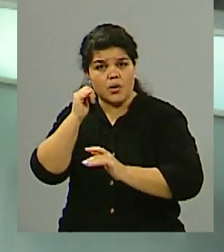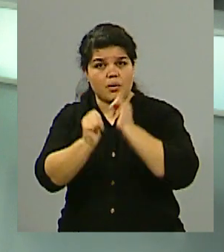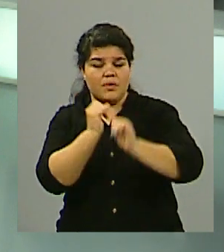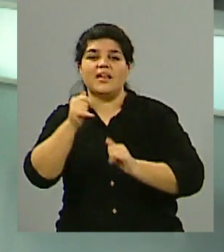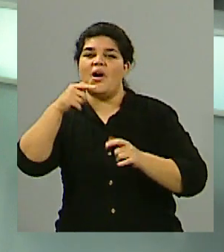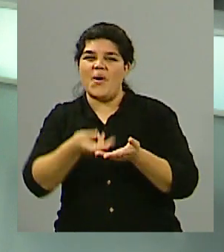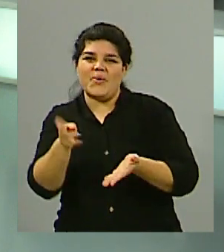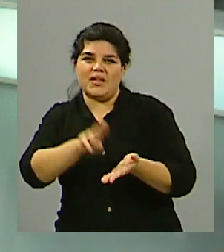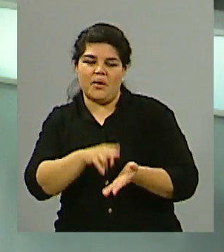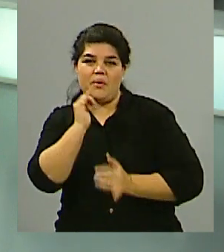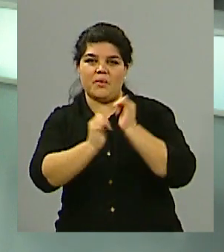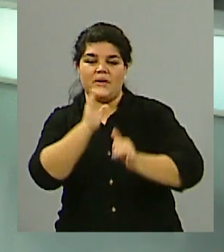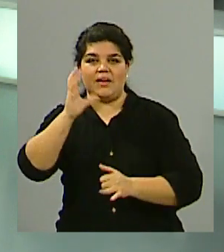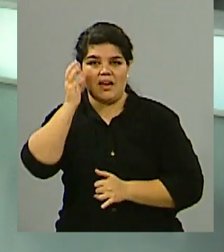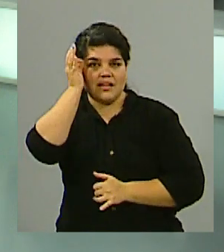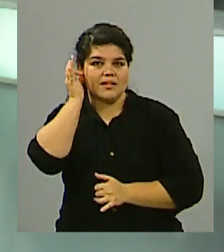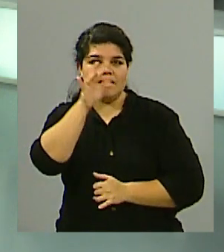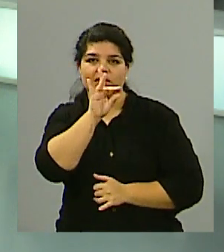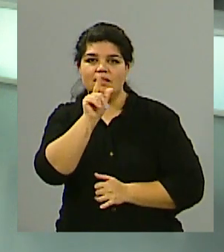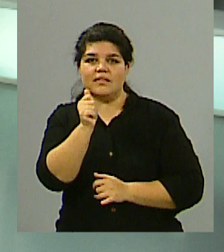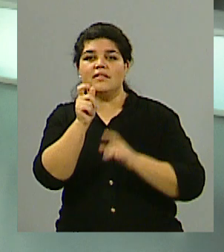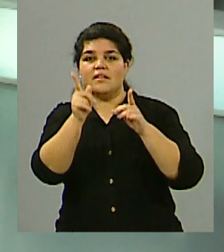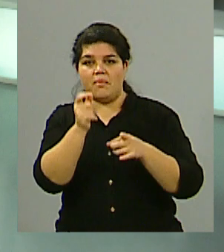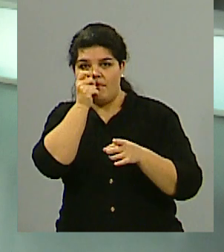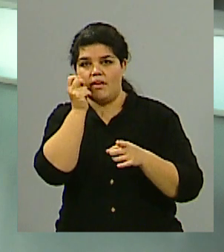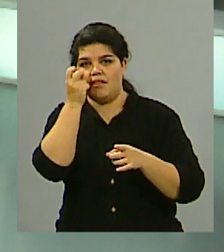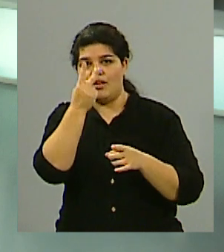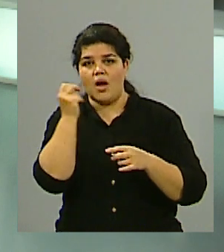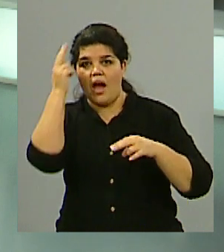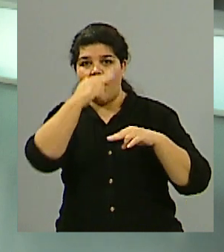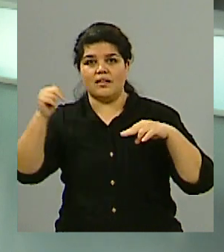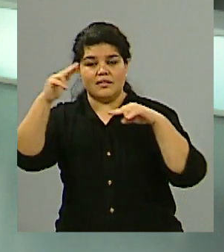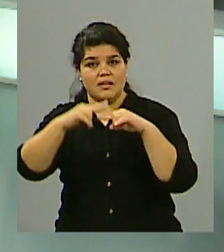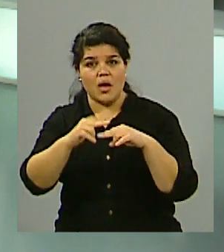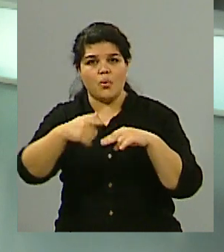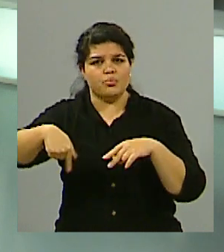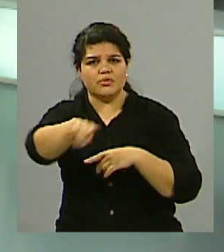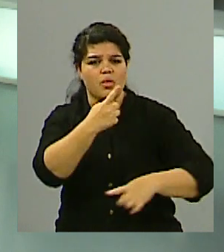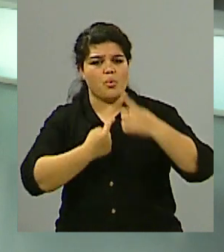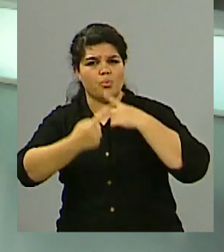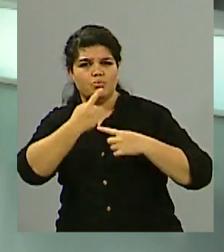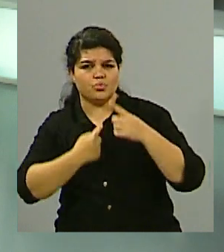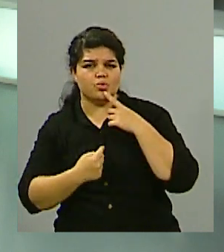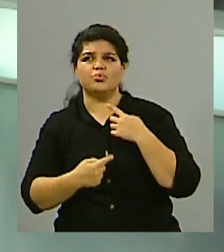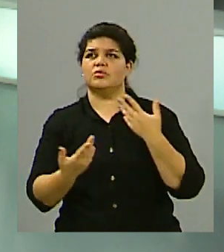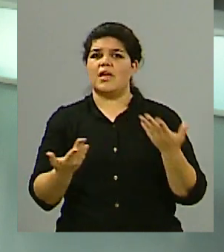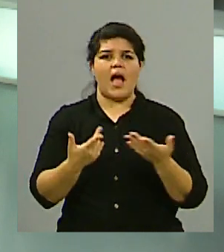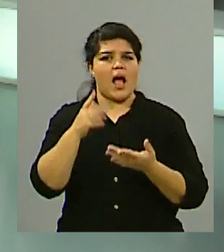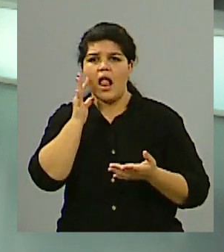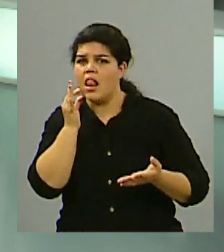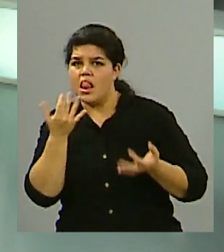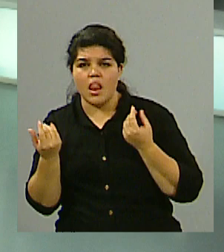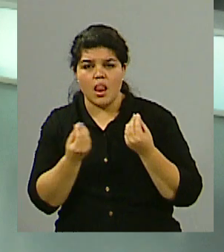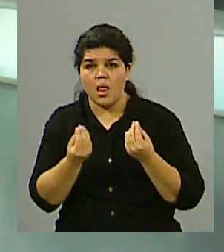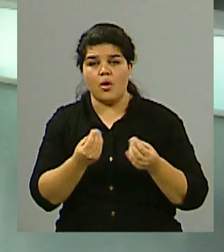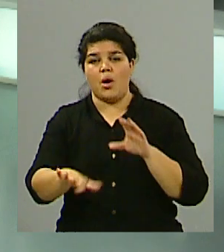30 de la TDA, 22 de Supercanal HD. Si ustedes quieren de pronto hacer alguna consulta o comentario, lo pueden hacer